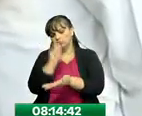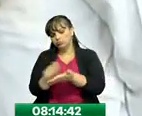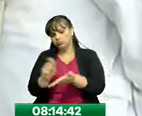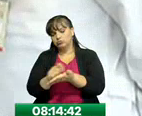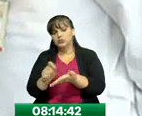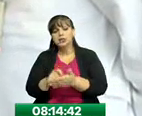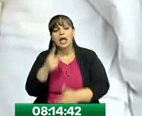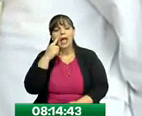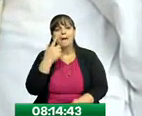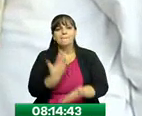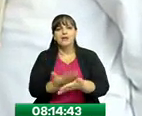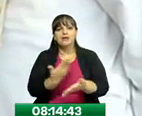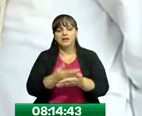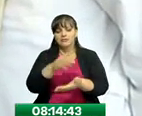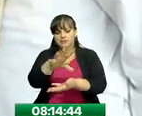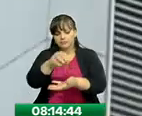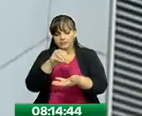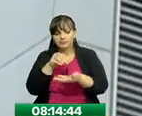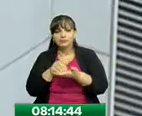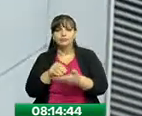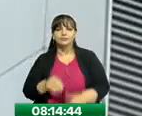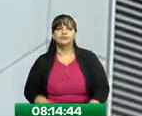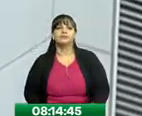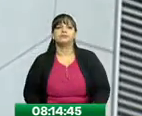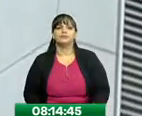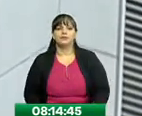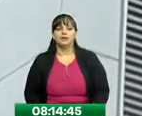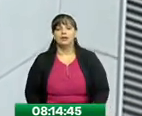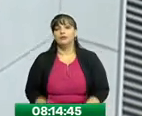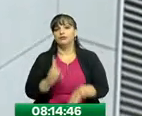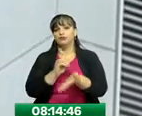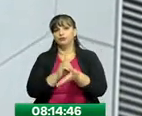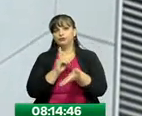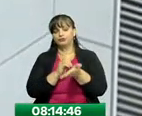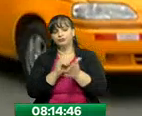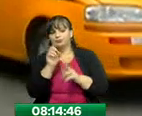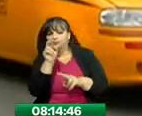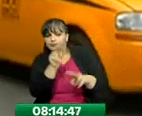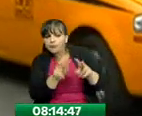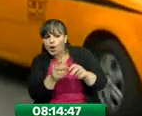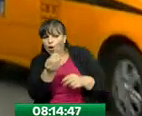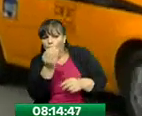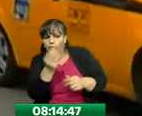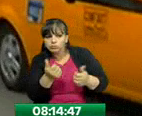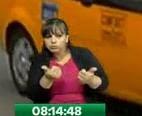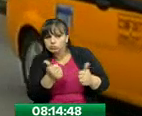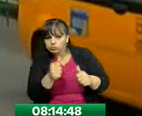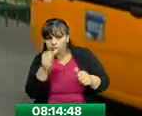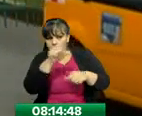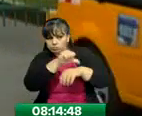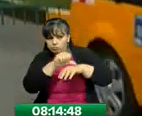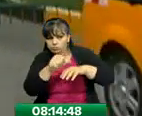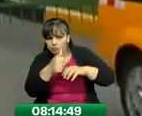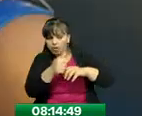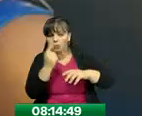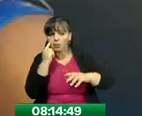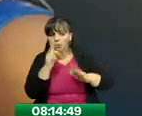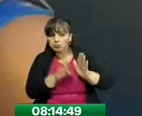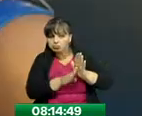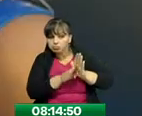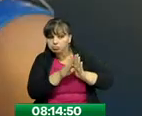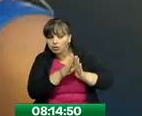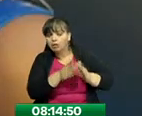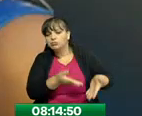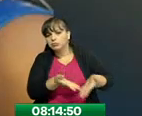le realizarán el seguimiento posquirúrgico y, si evoluciona bien, dentro de unos días ya estará en su casa.